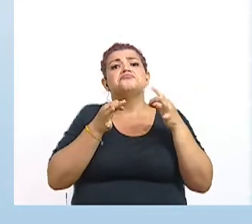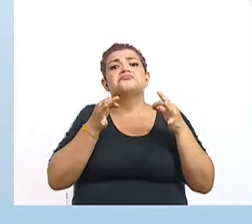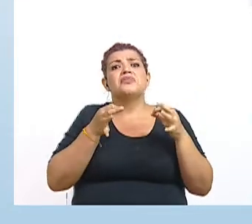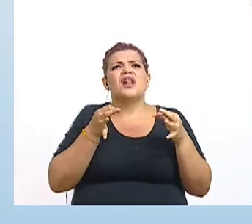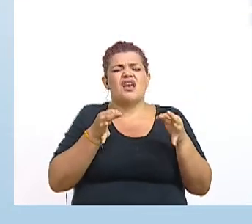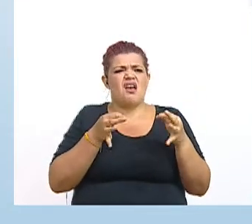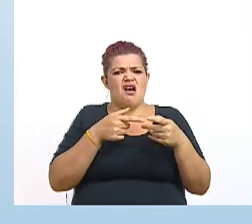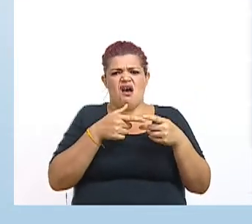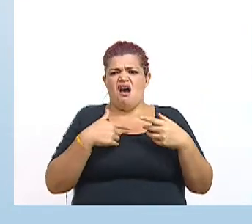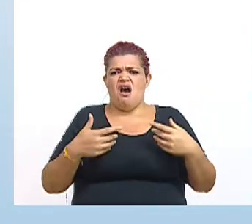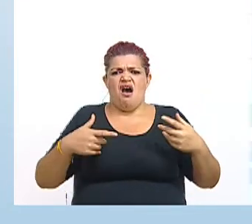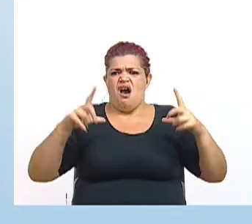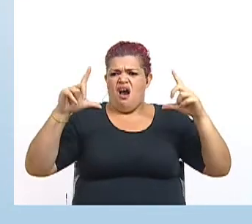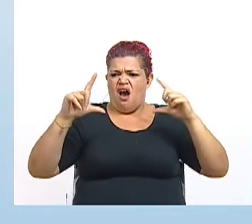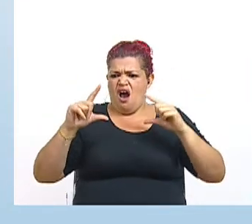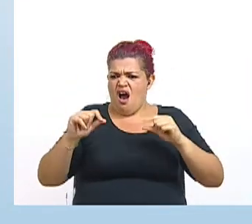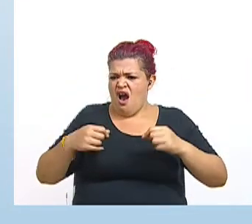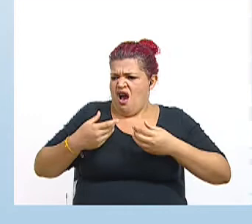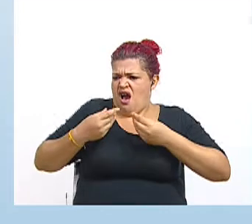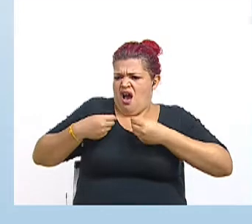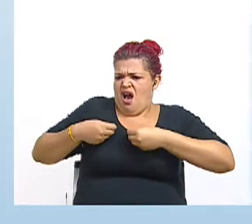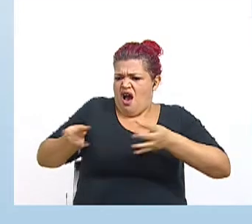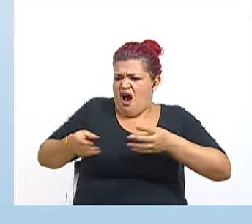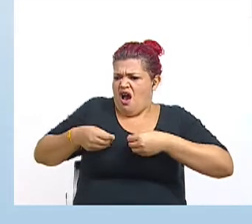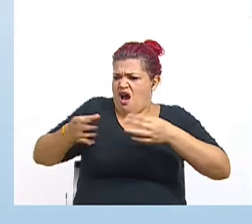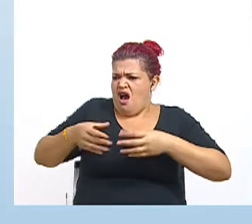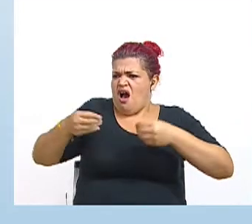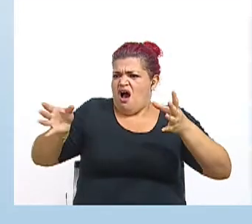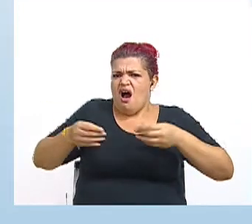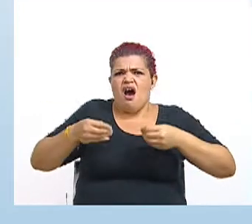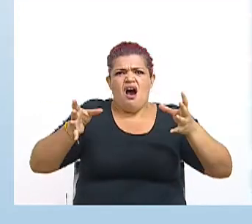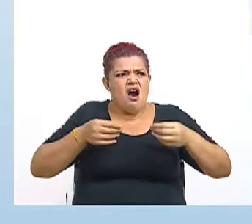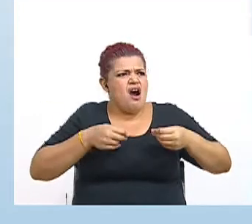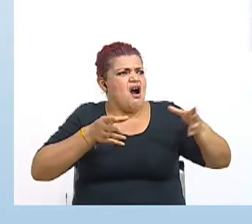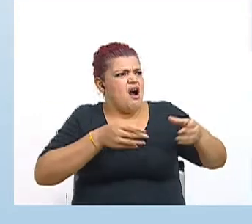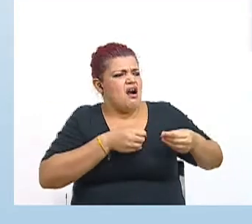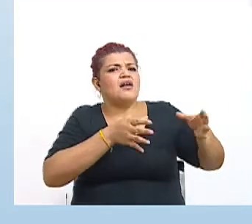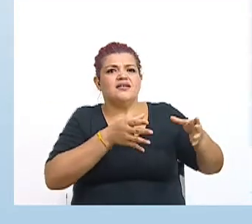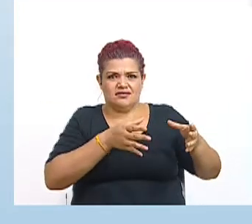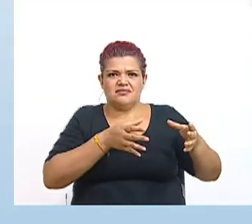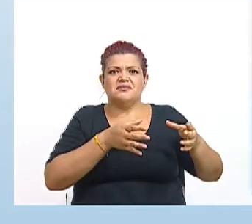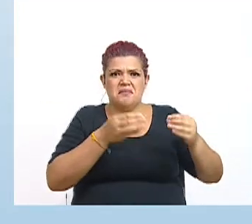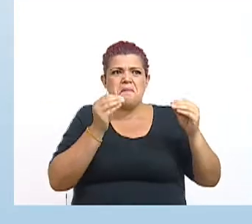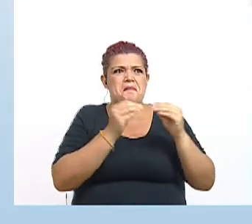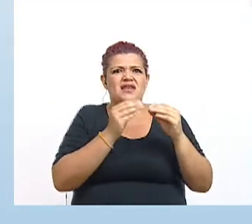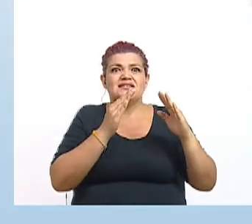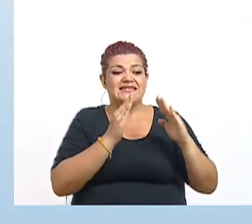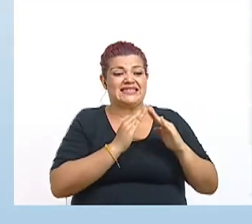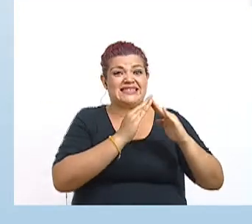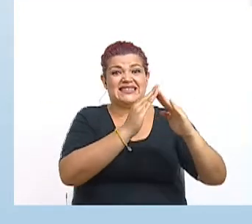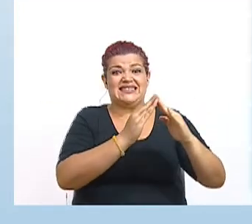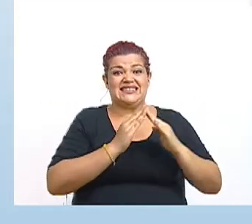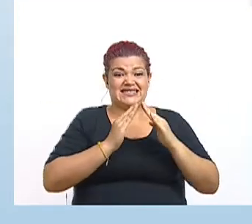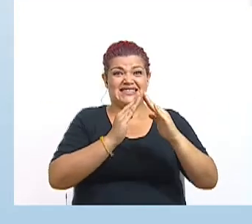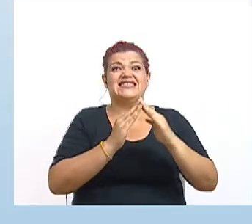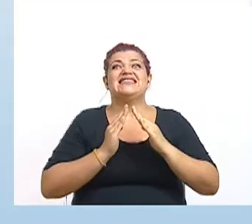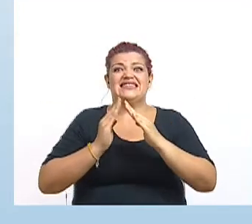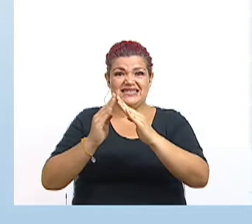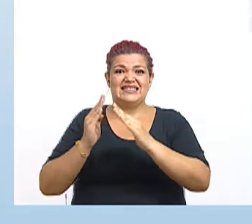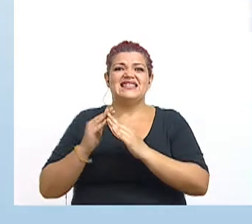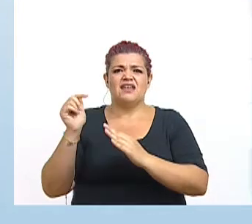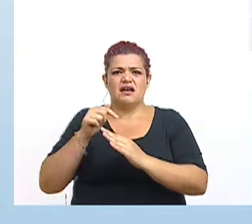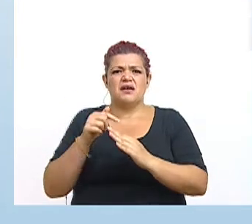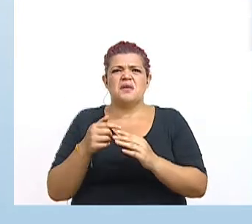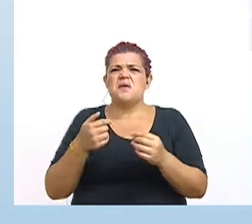mayor desperdicio y esa cantidad de residuos que son mayores en la zona urbana. Esto nos va a generar una mayor